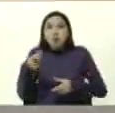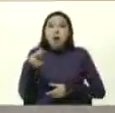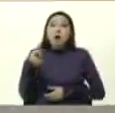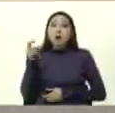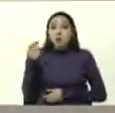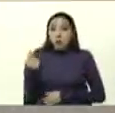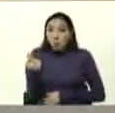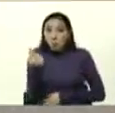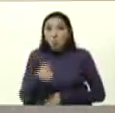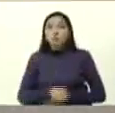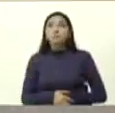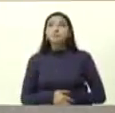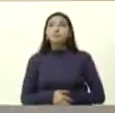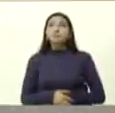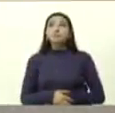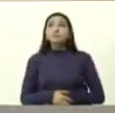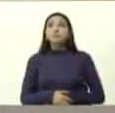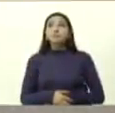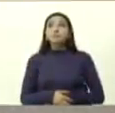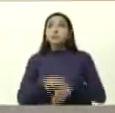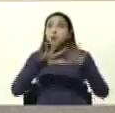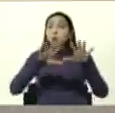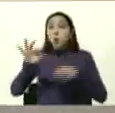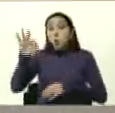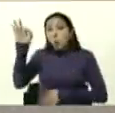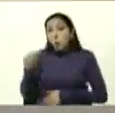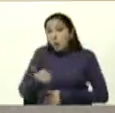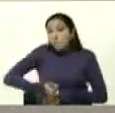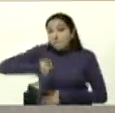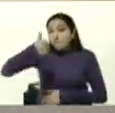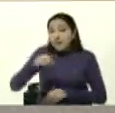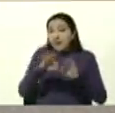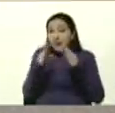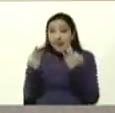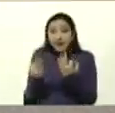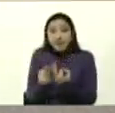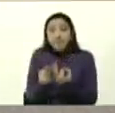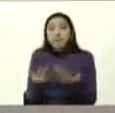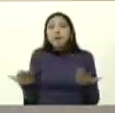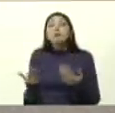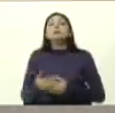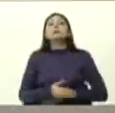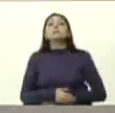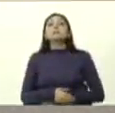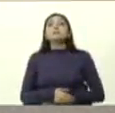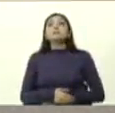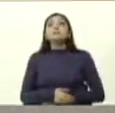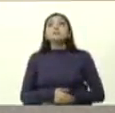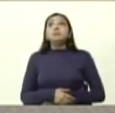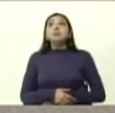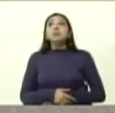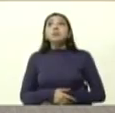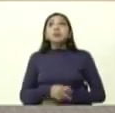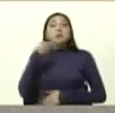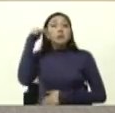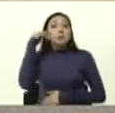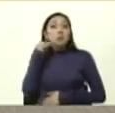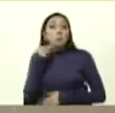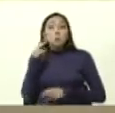estar circulando. Y ya más del 90% de la familia de este bolívar con una